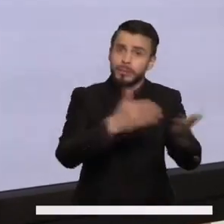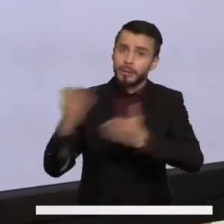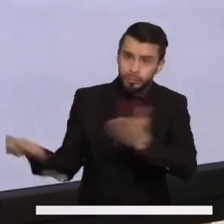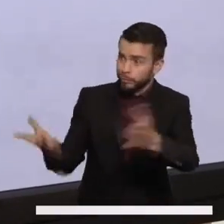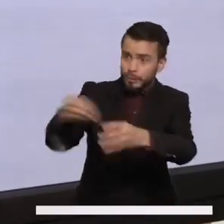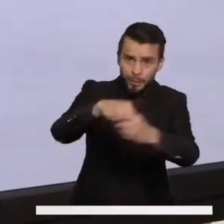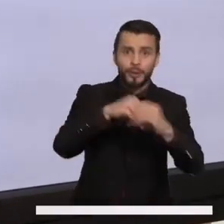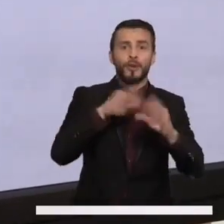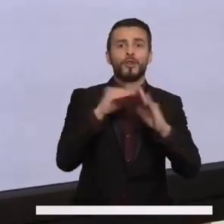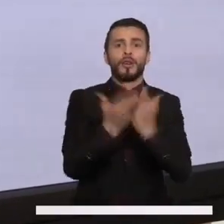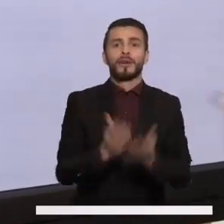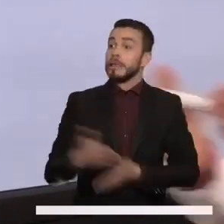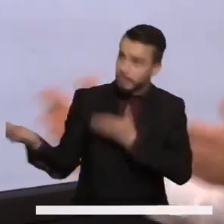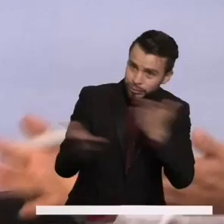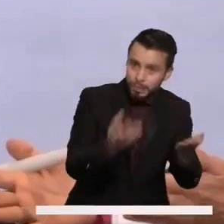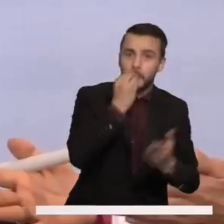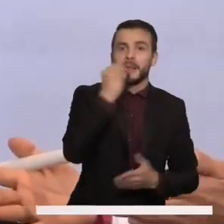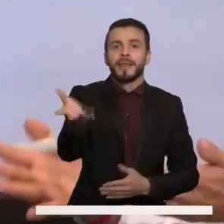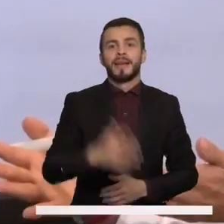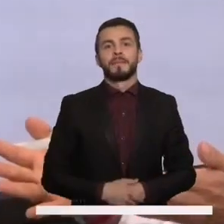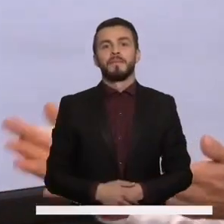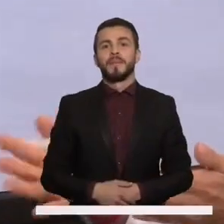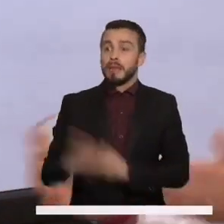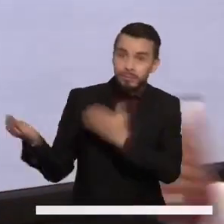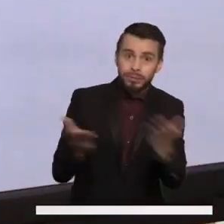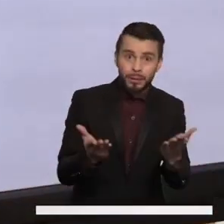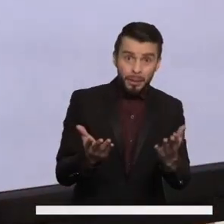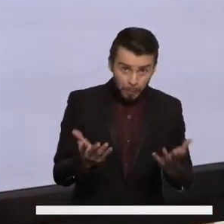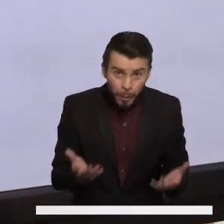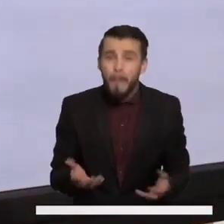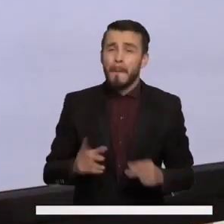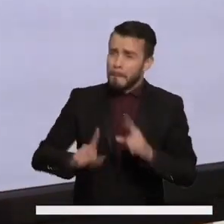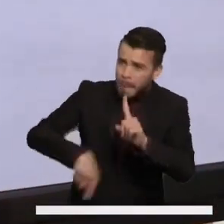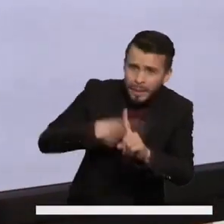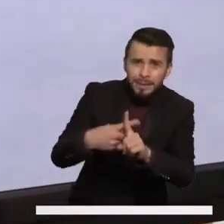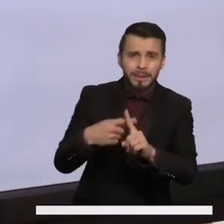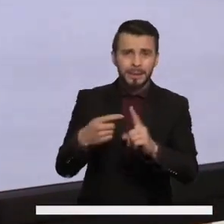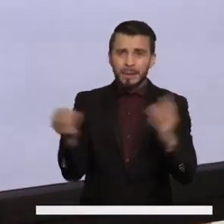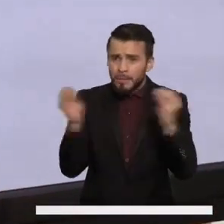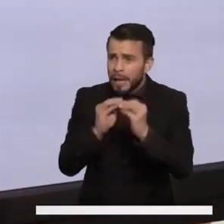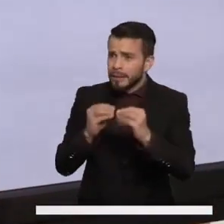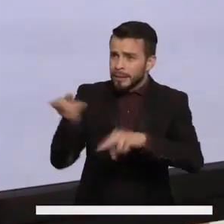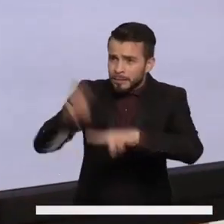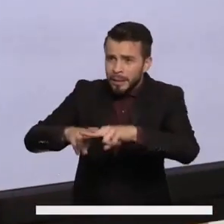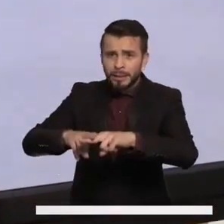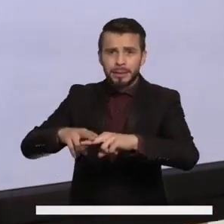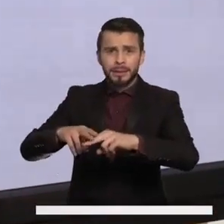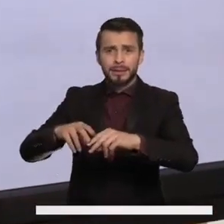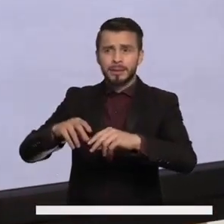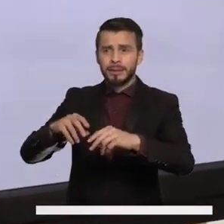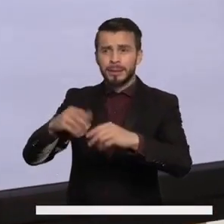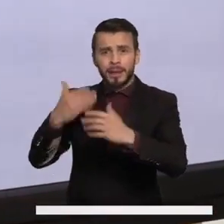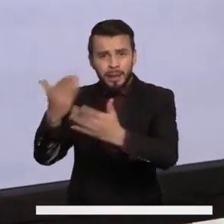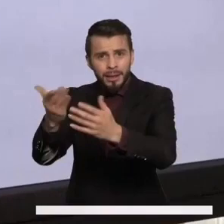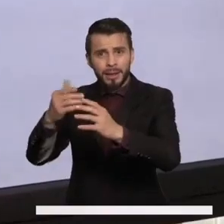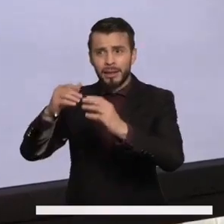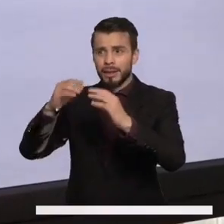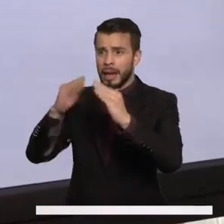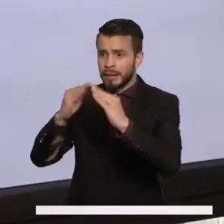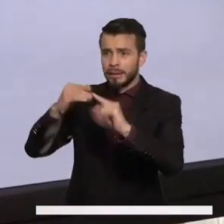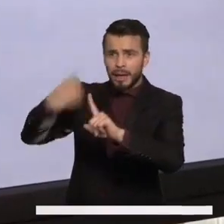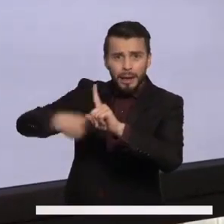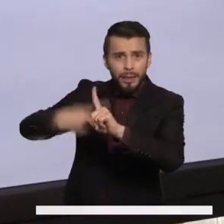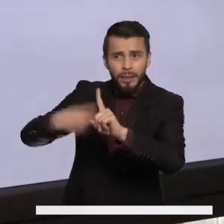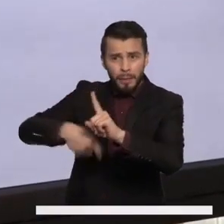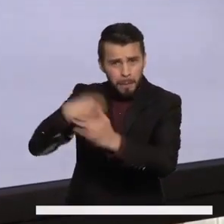no podemos no se lo podemos pagar a las familias colombianas - lo podemos pagar por